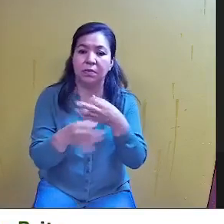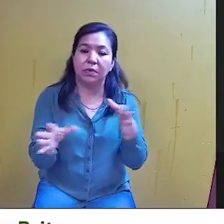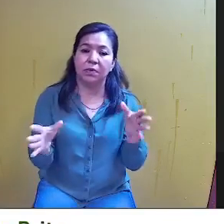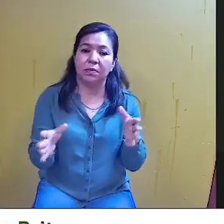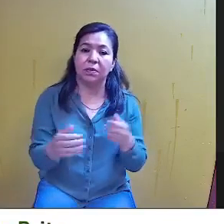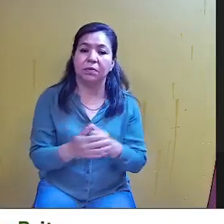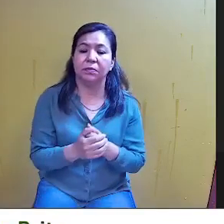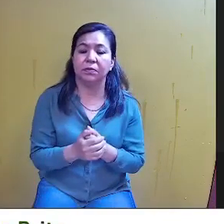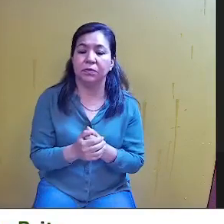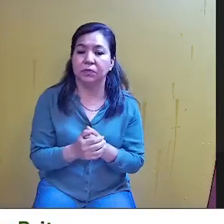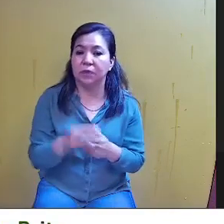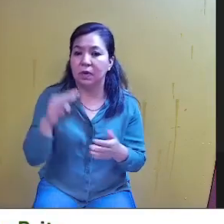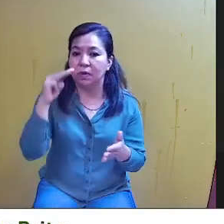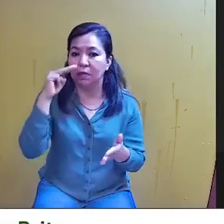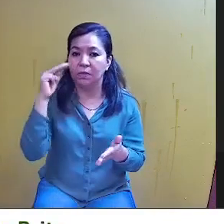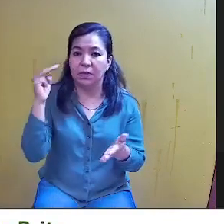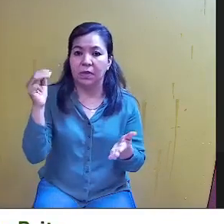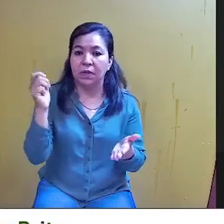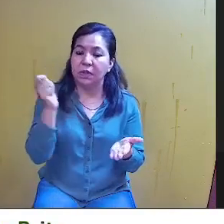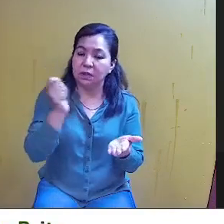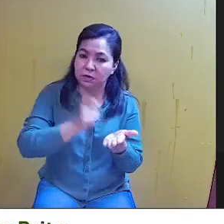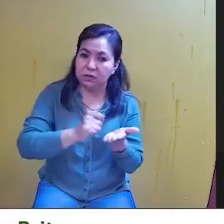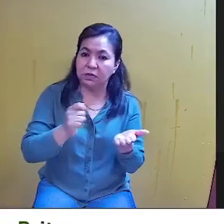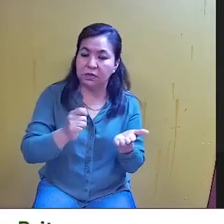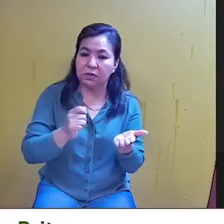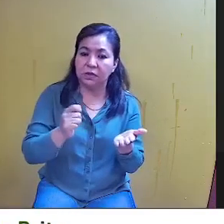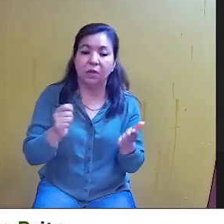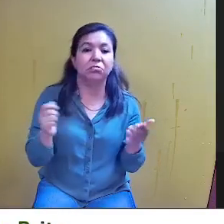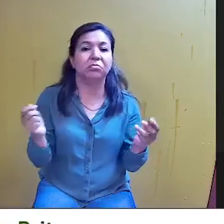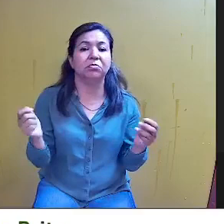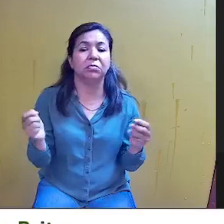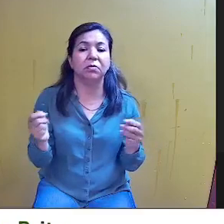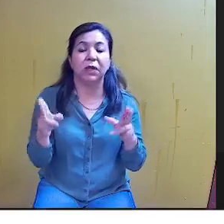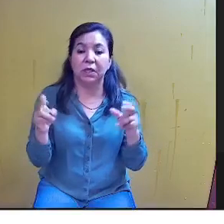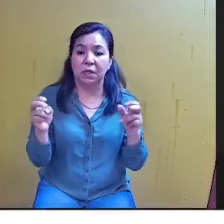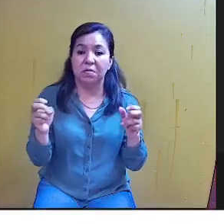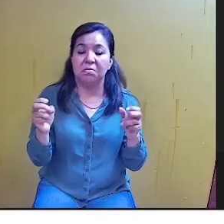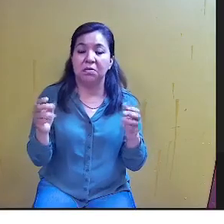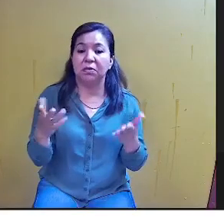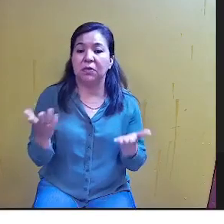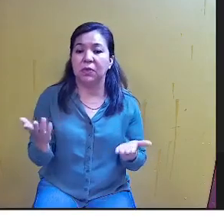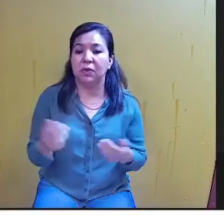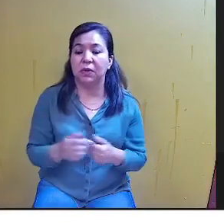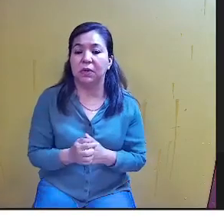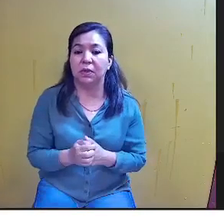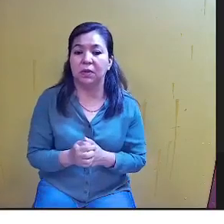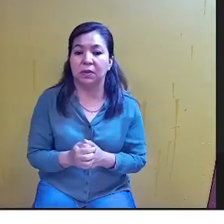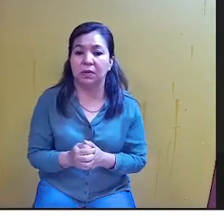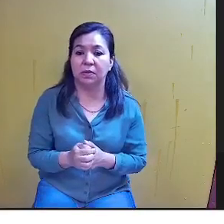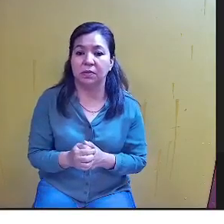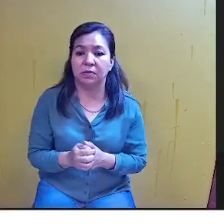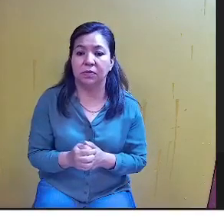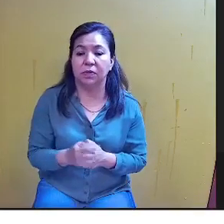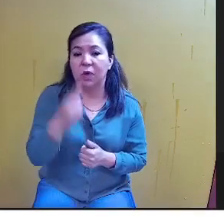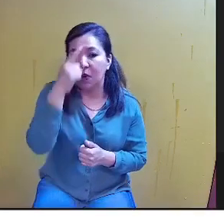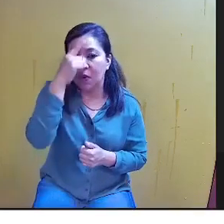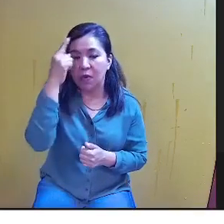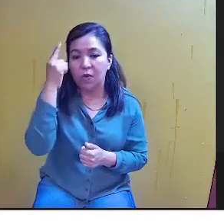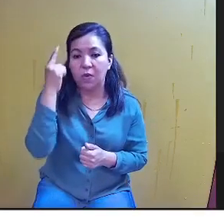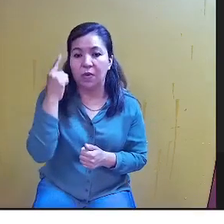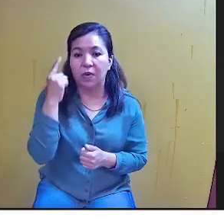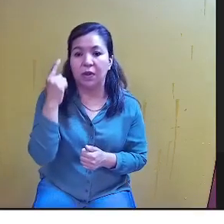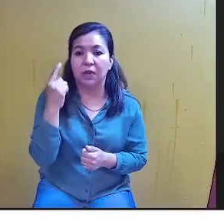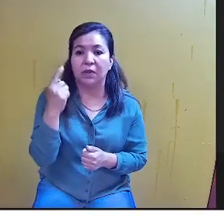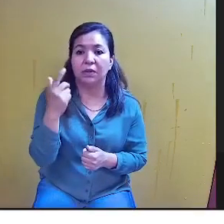Magistrada, magistrado, no habiendo más asuntos por tratar, siendo las